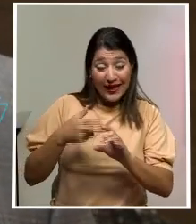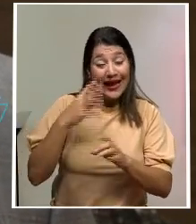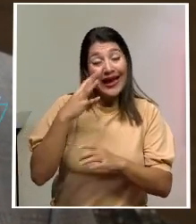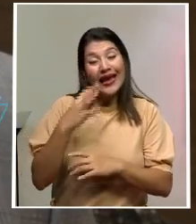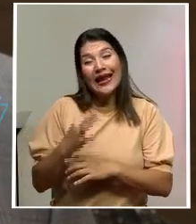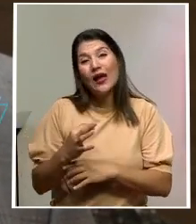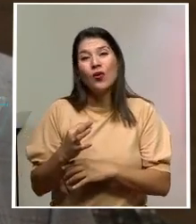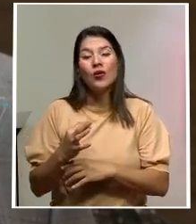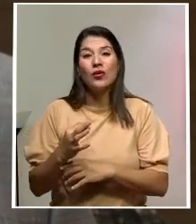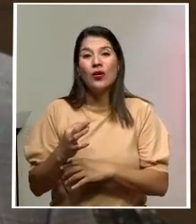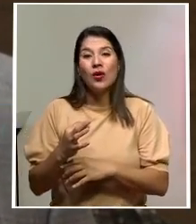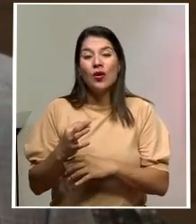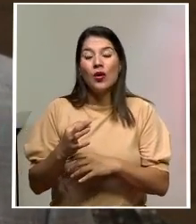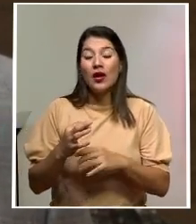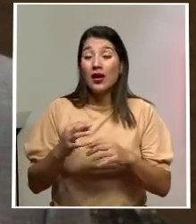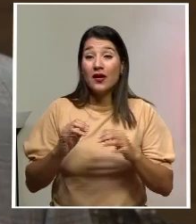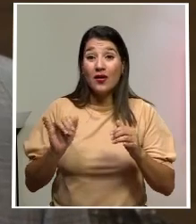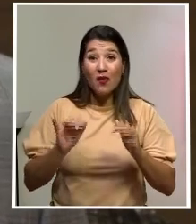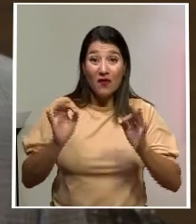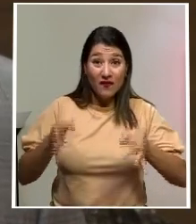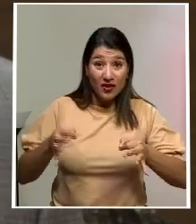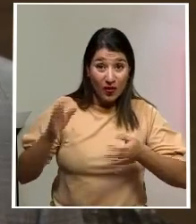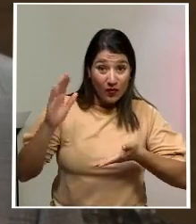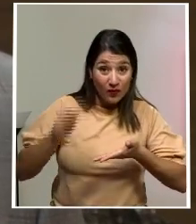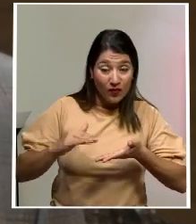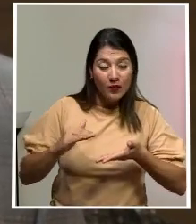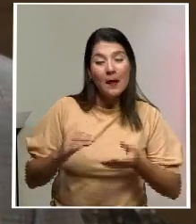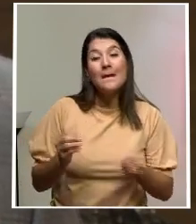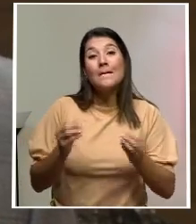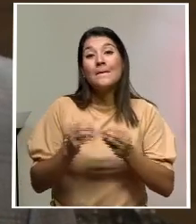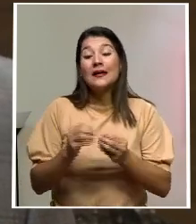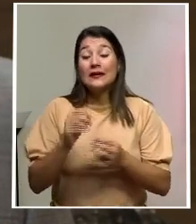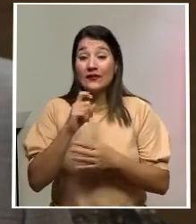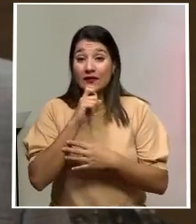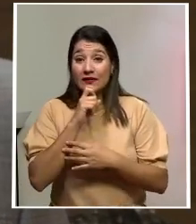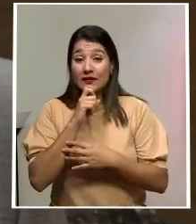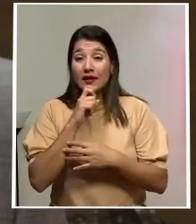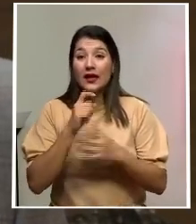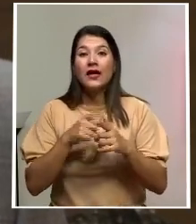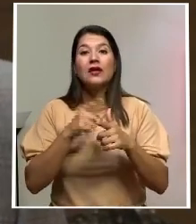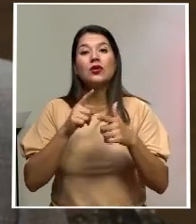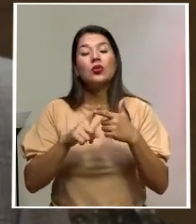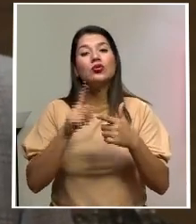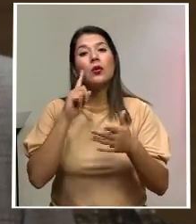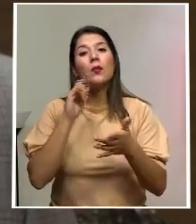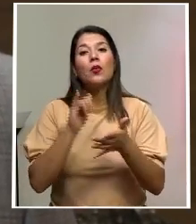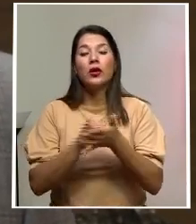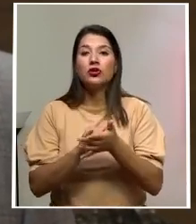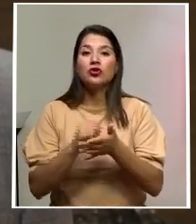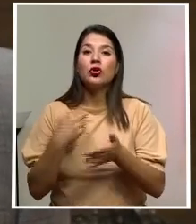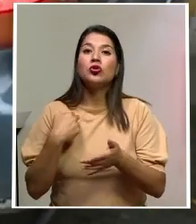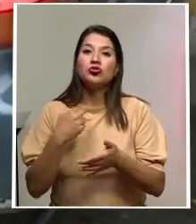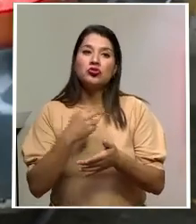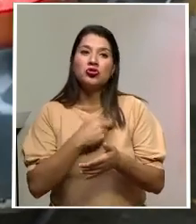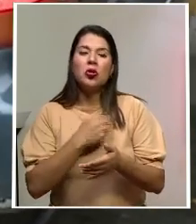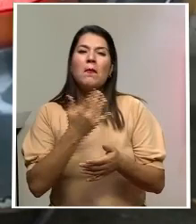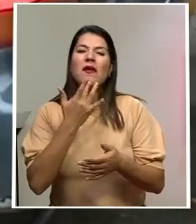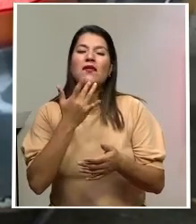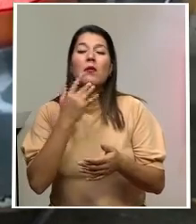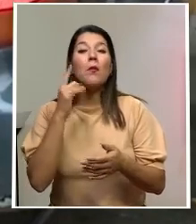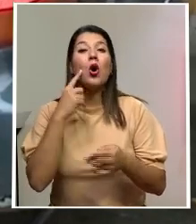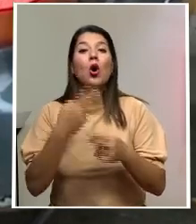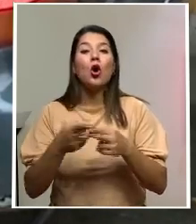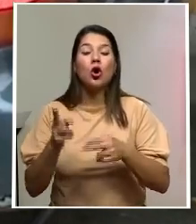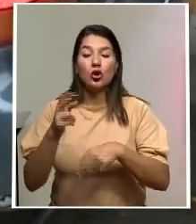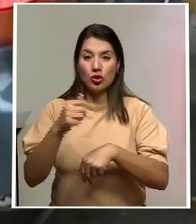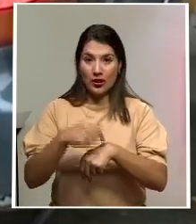viabilidad. Entonces, buscándole la viabilidad es que le damos ese carácter de temporal. El viernes anterior